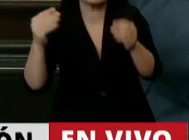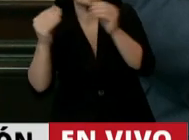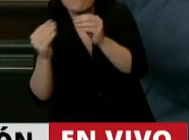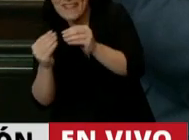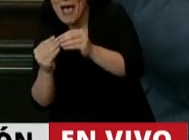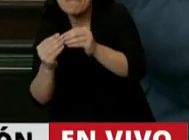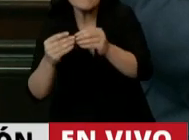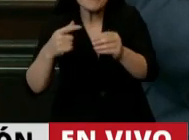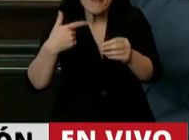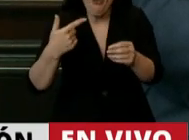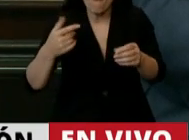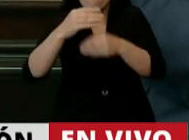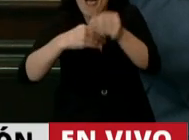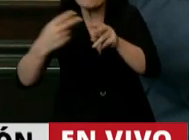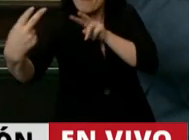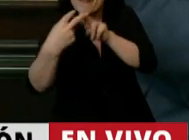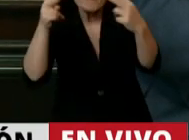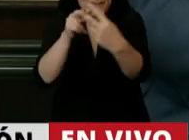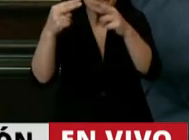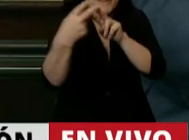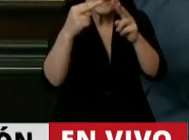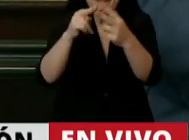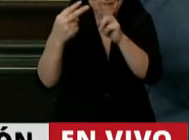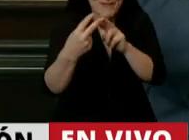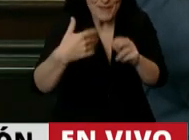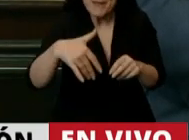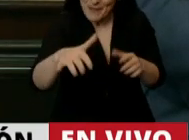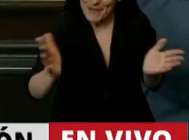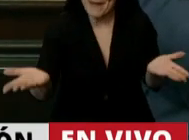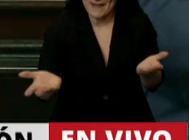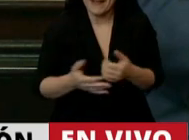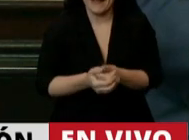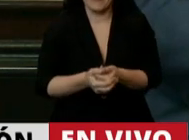nuestras amigas, a nuestros familiares. Muchas veces,